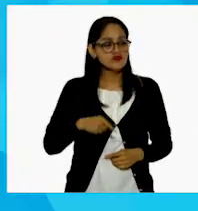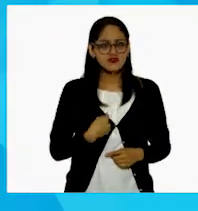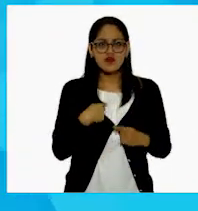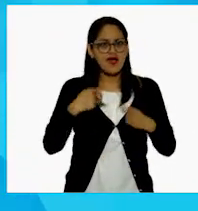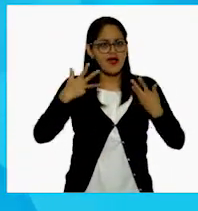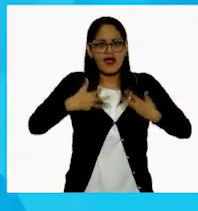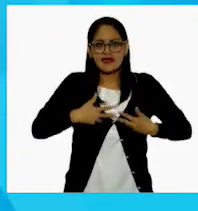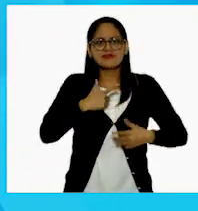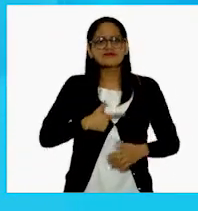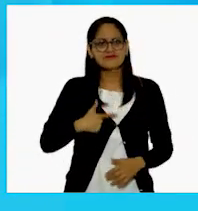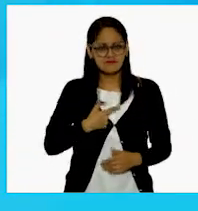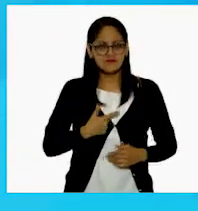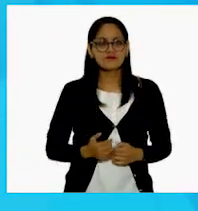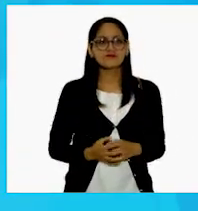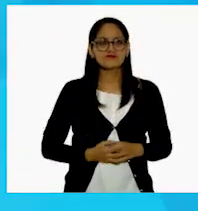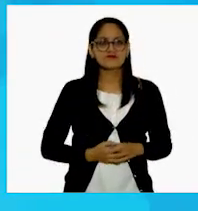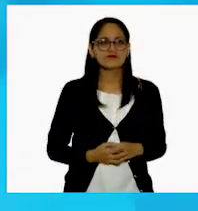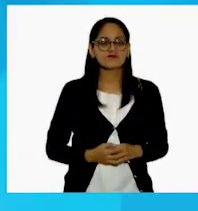como soy.